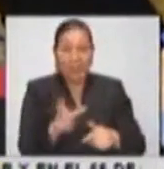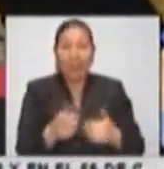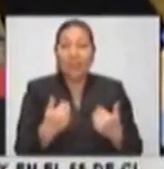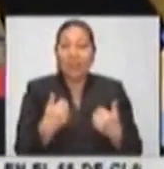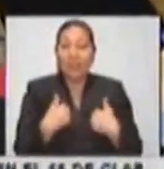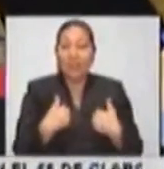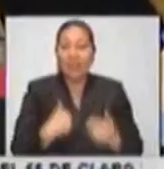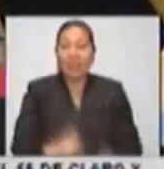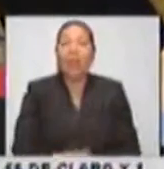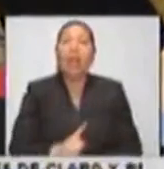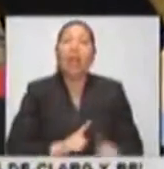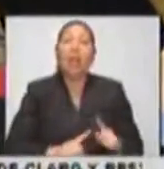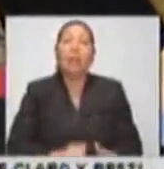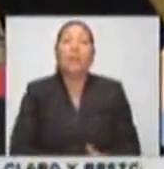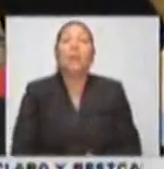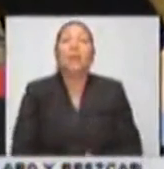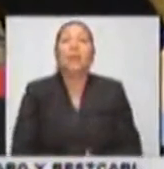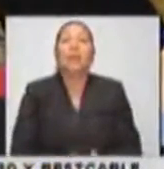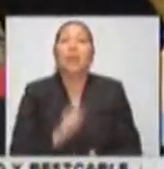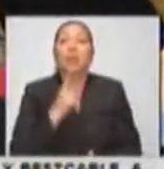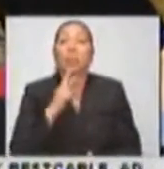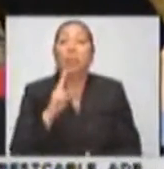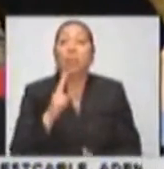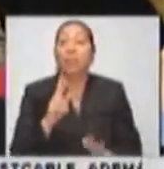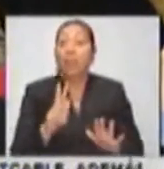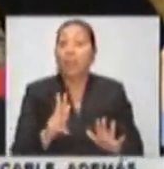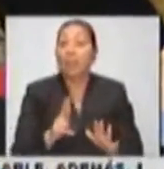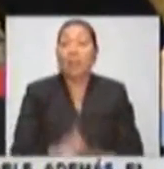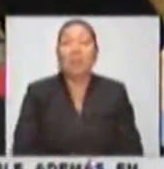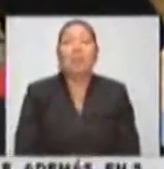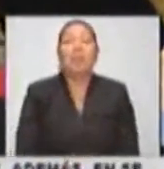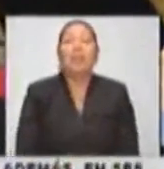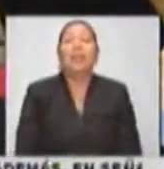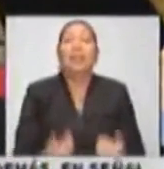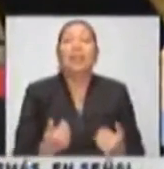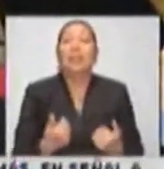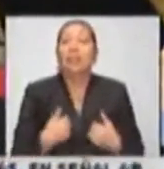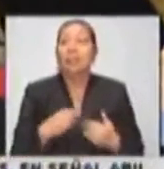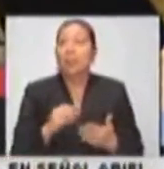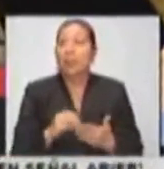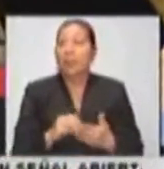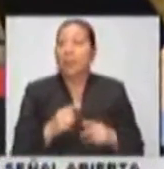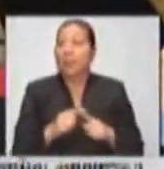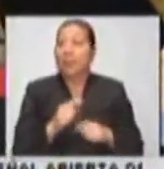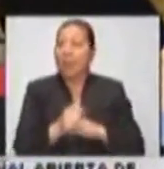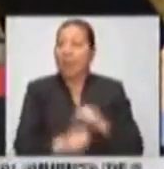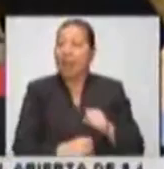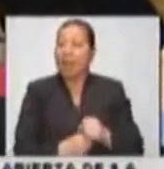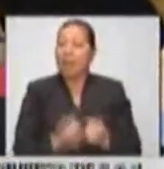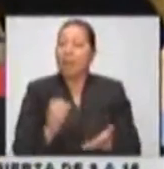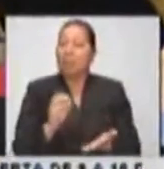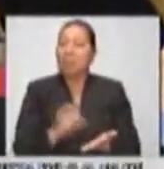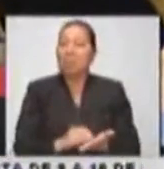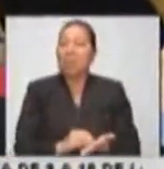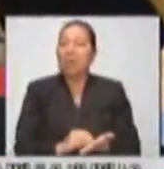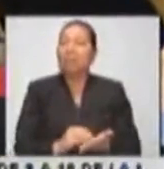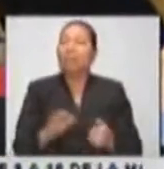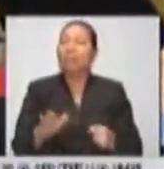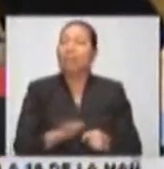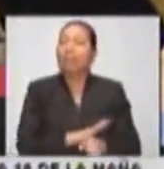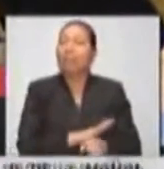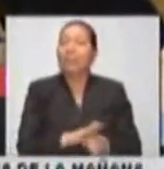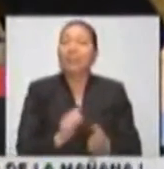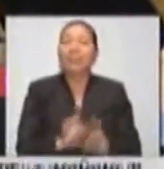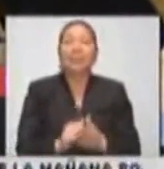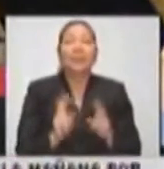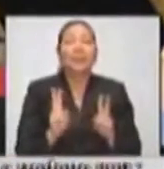tenemos algunas que van a estar el 2018, por ejemplo, sí, hay temas que van a tomar varios años más por la complejidad